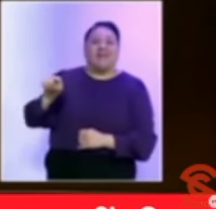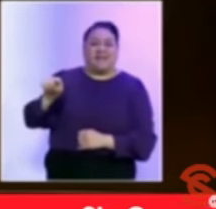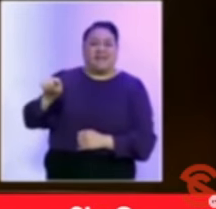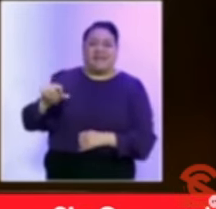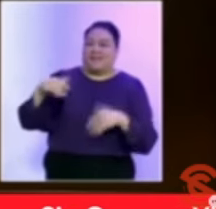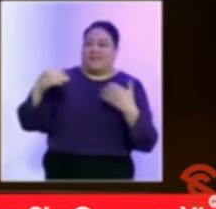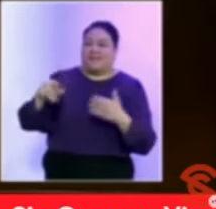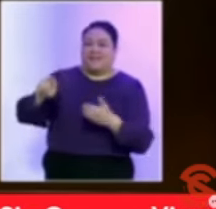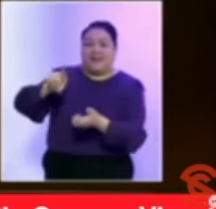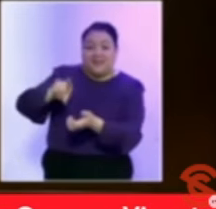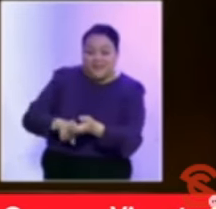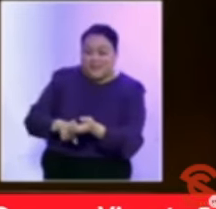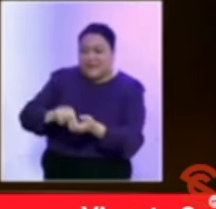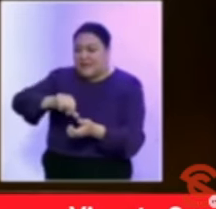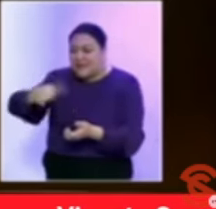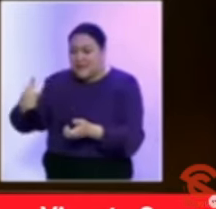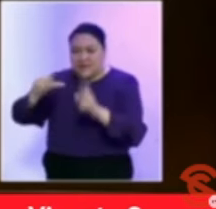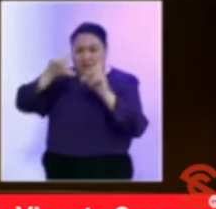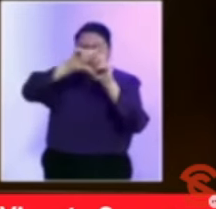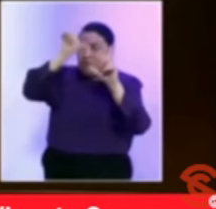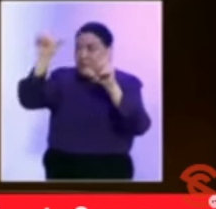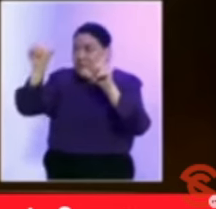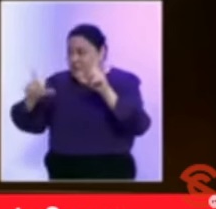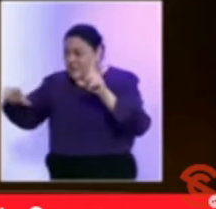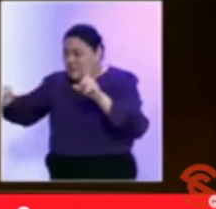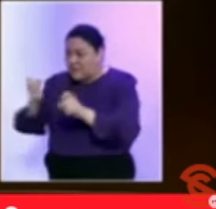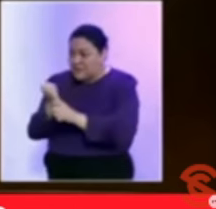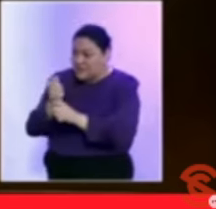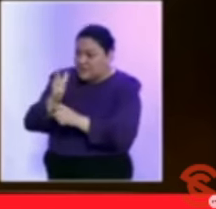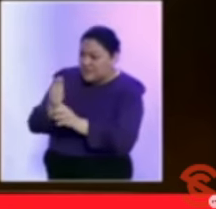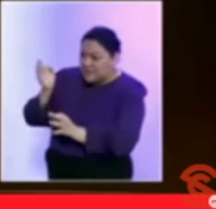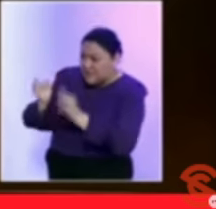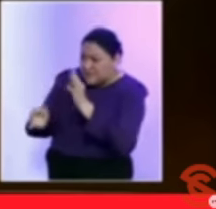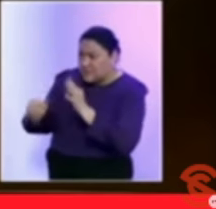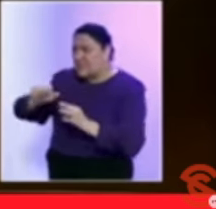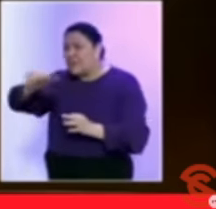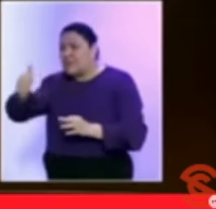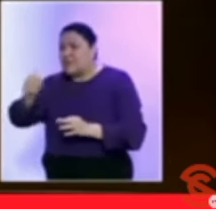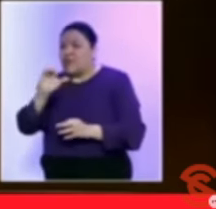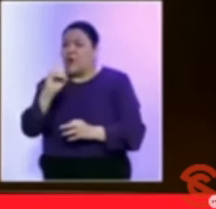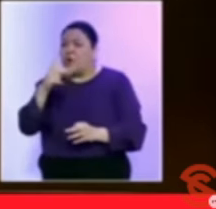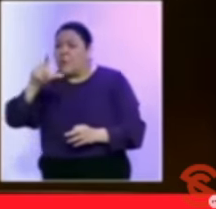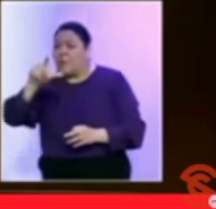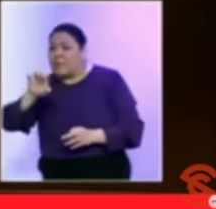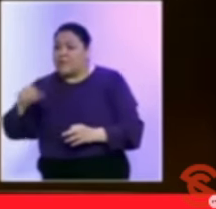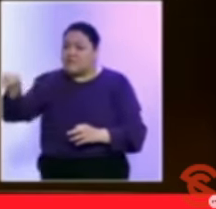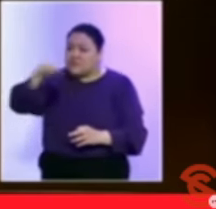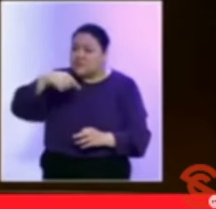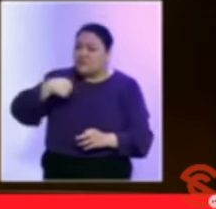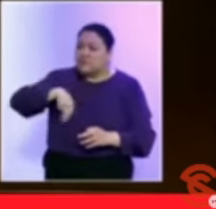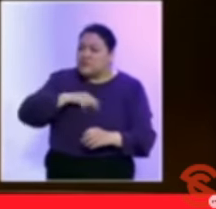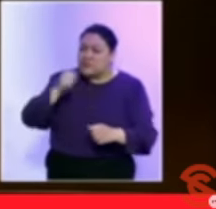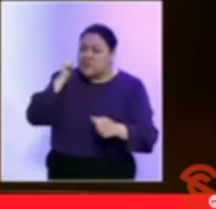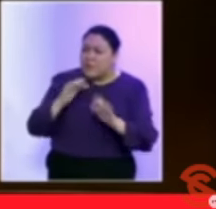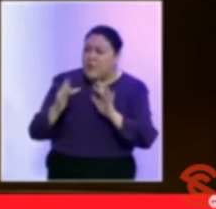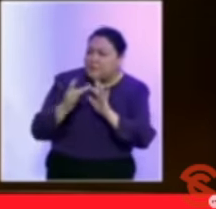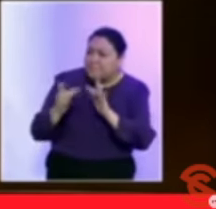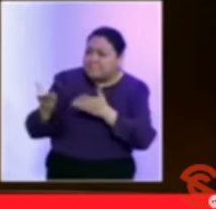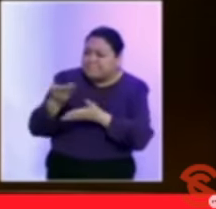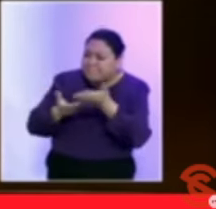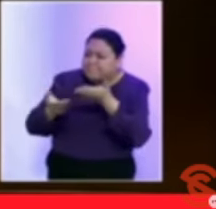las instancias electorales judiciales y administrativas Con quienes mantuvimos una constante